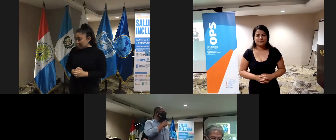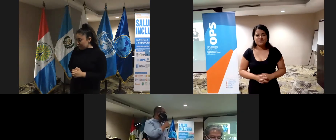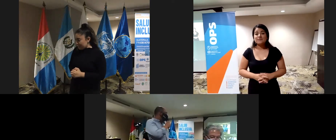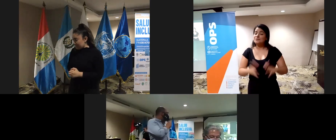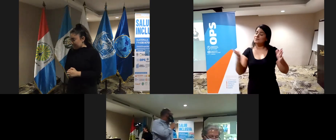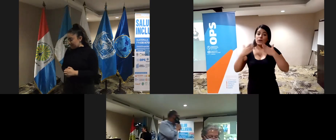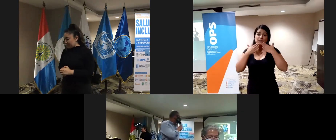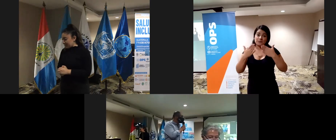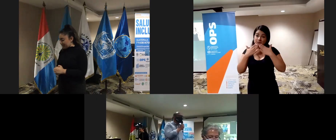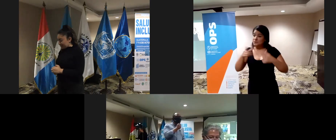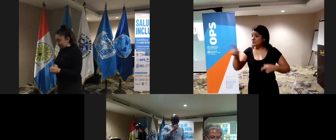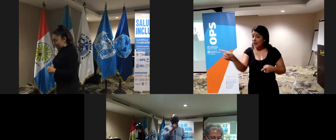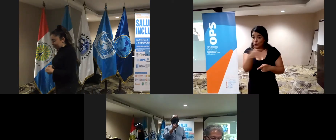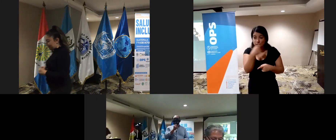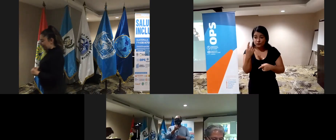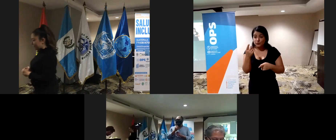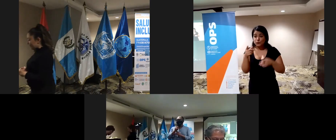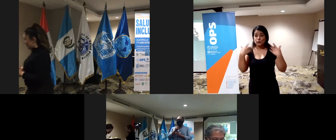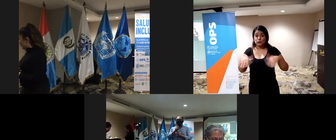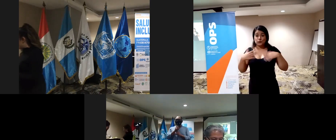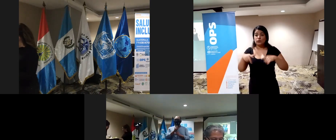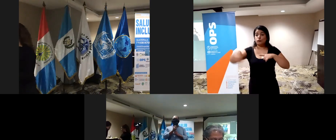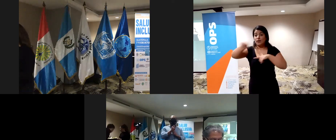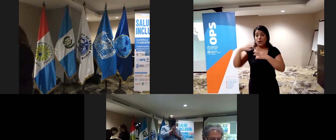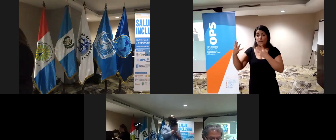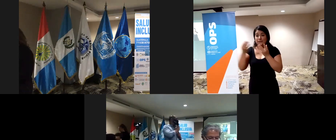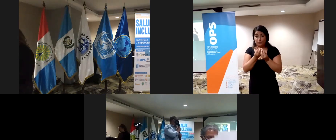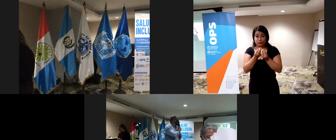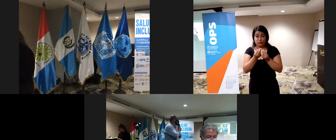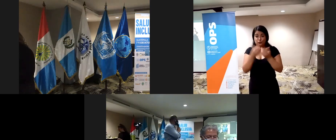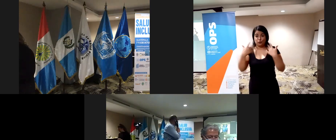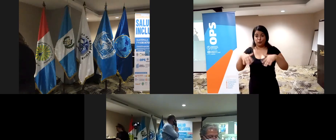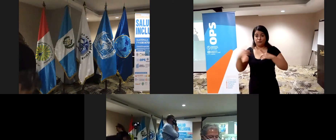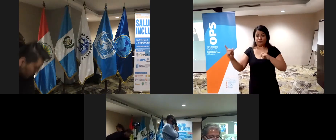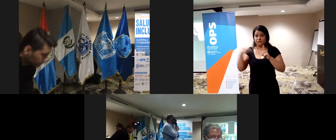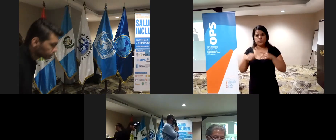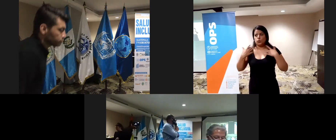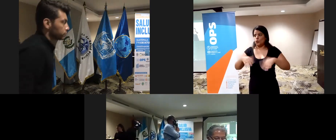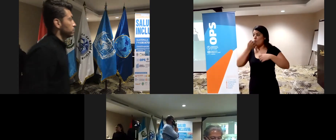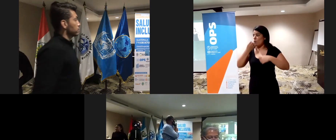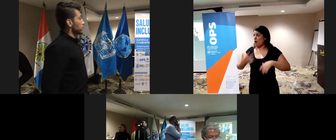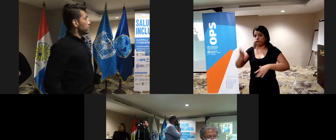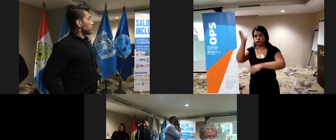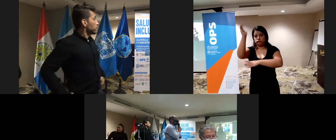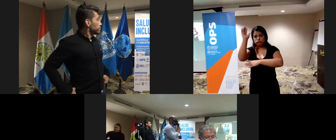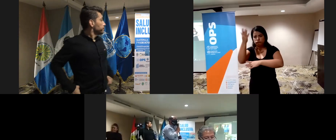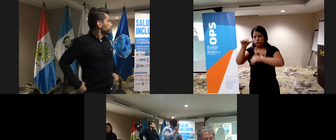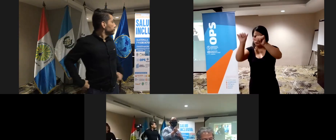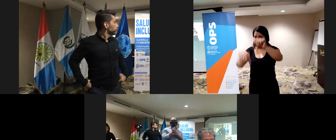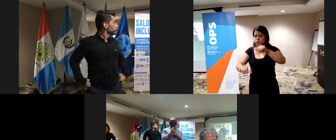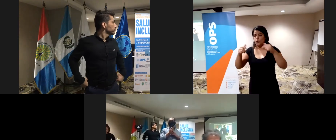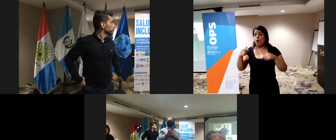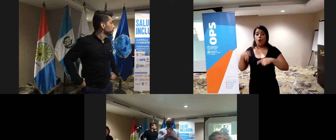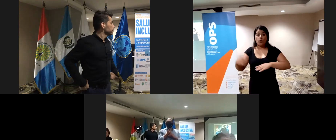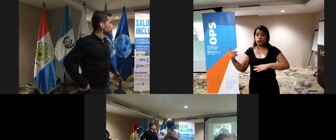Bueno, muchísimas gracias a todos por acompañarnos en esta tarde. Un excelente panel. Hemos aprendido, creo, un día